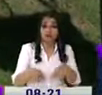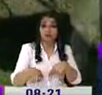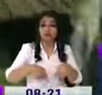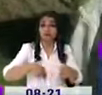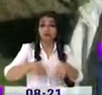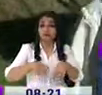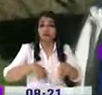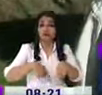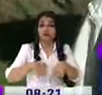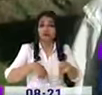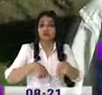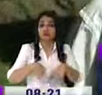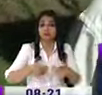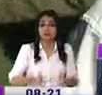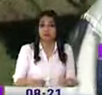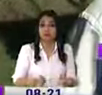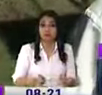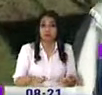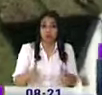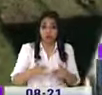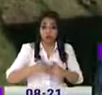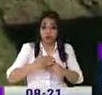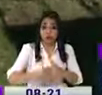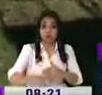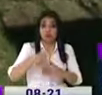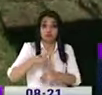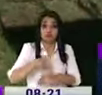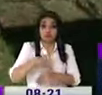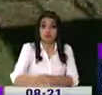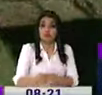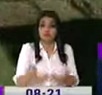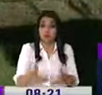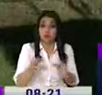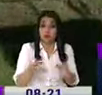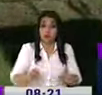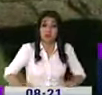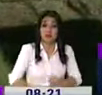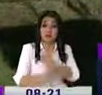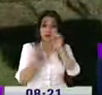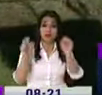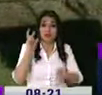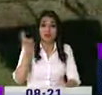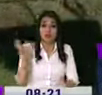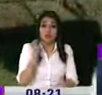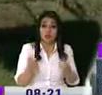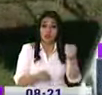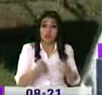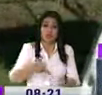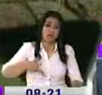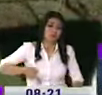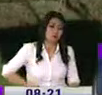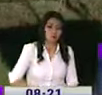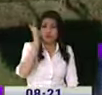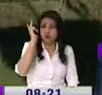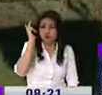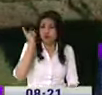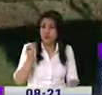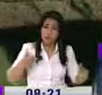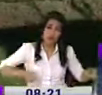intenso, no hay un rompe velocidades porque incluso en las madrugadas se oye que los carros pasan a las velocidades